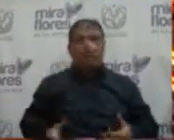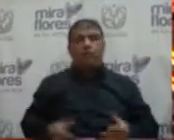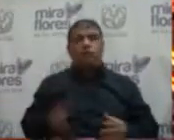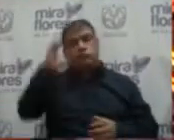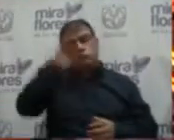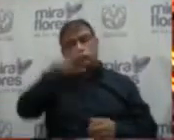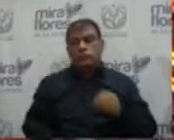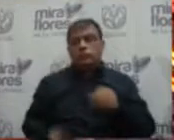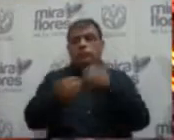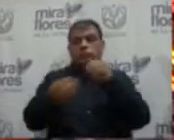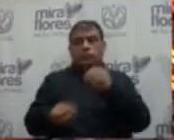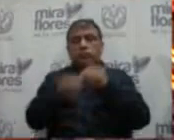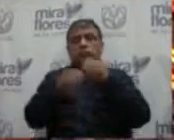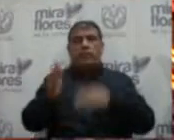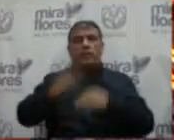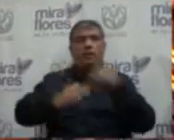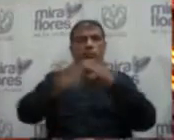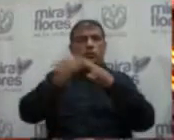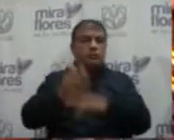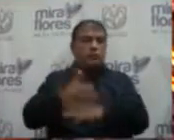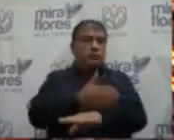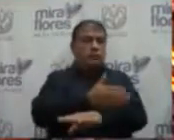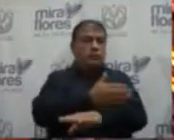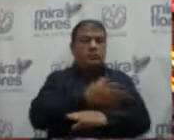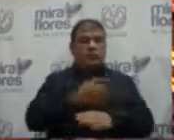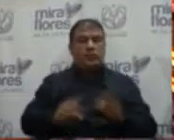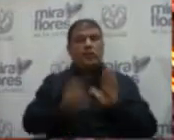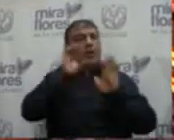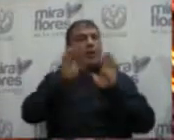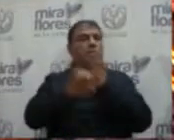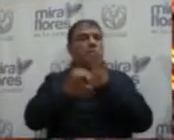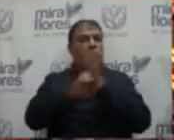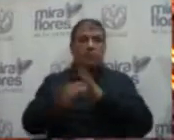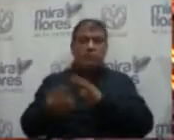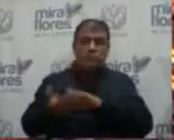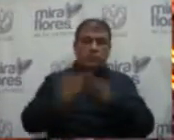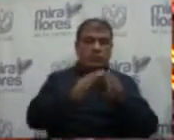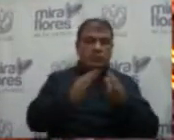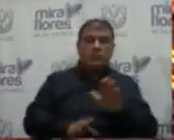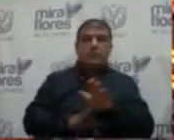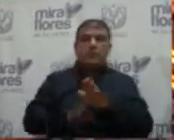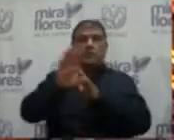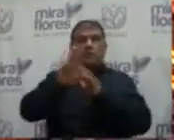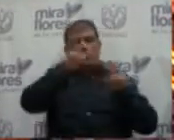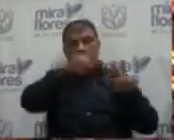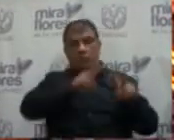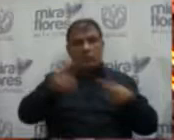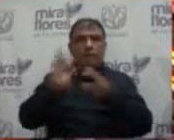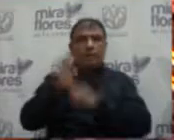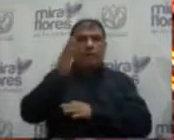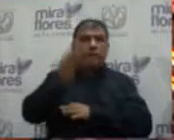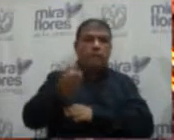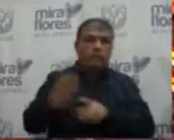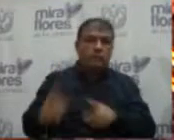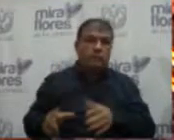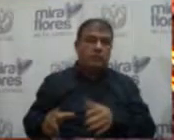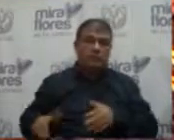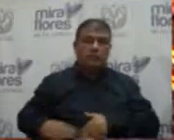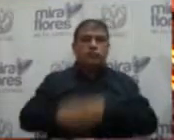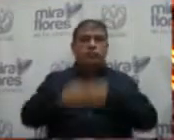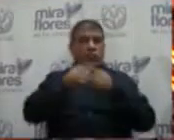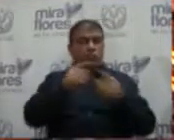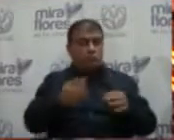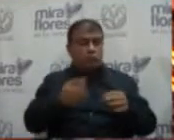sumar para construir, para dar el ejemplo de una ciudad que crece con visión de futuro y de la mano